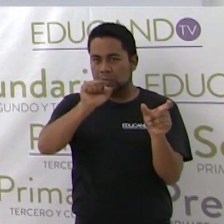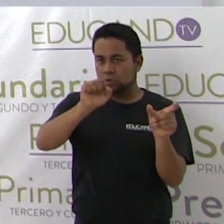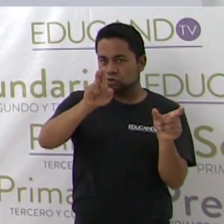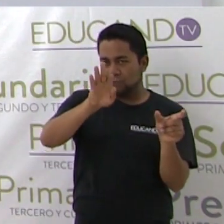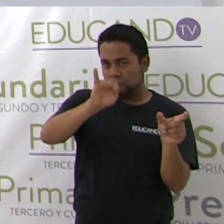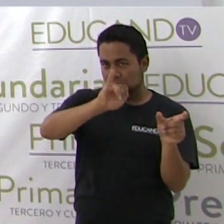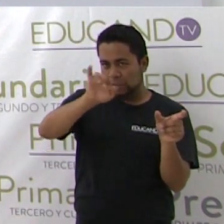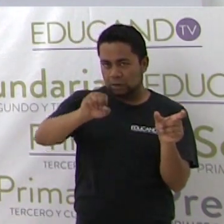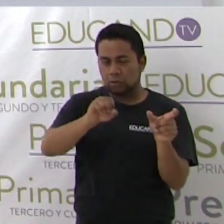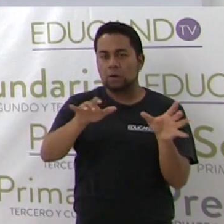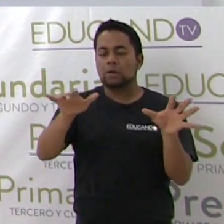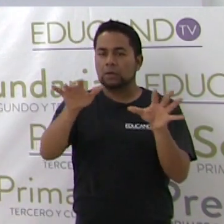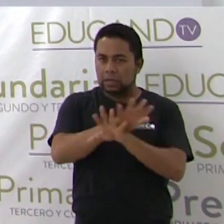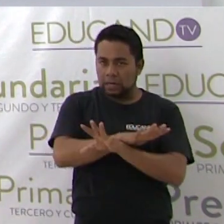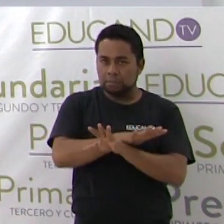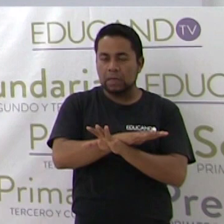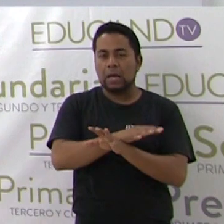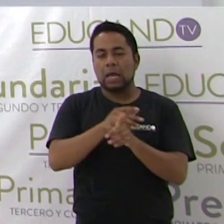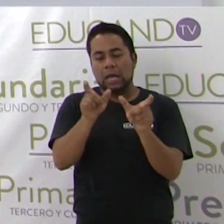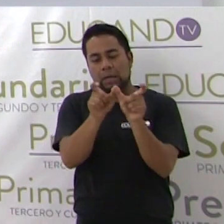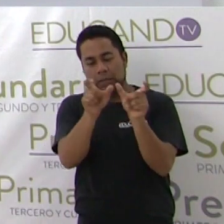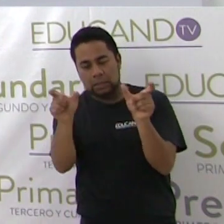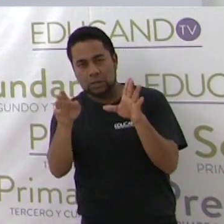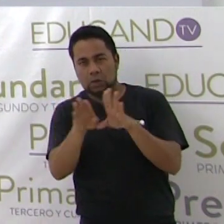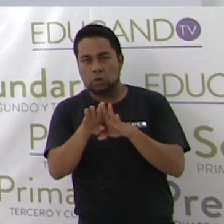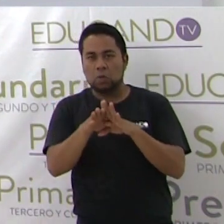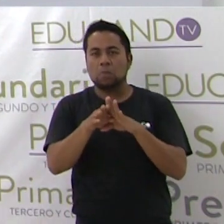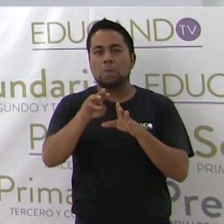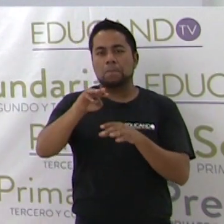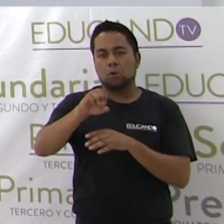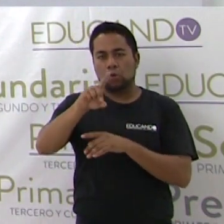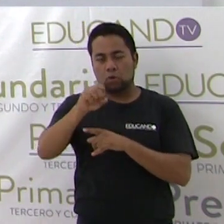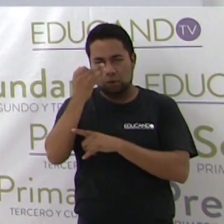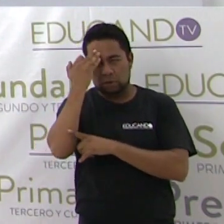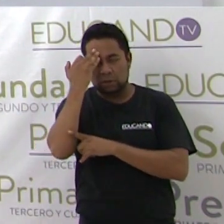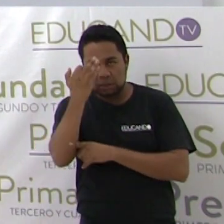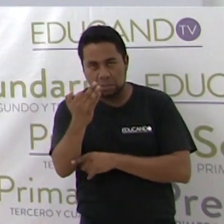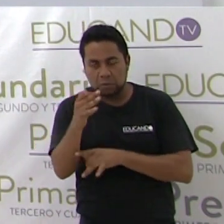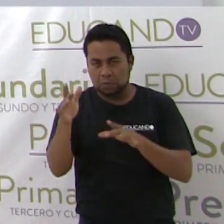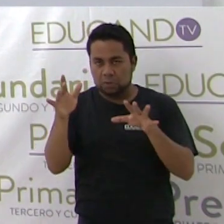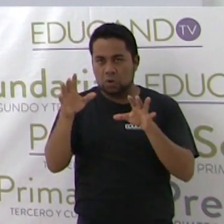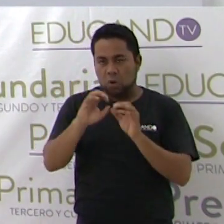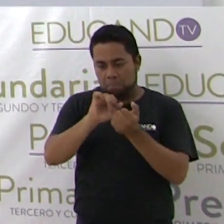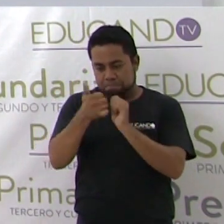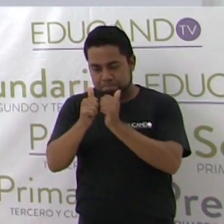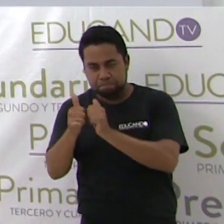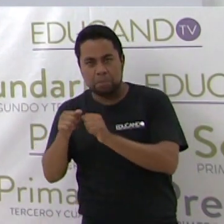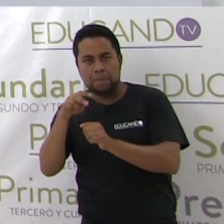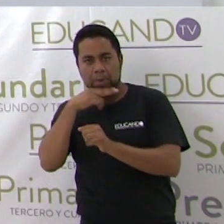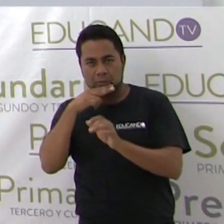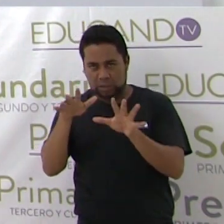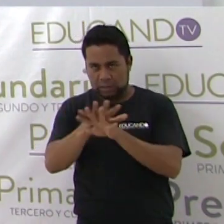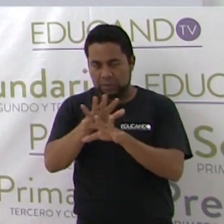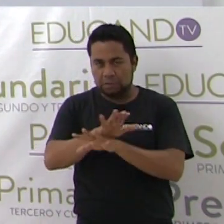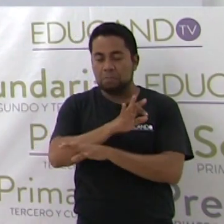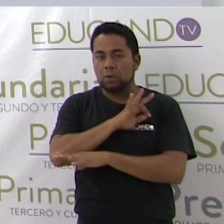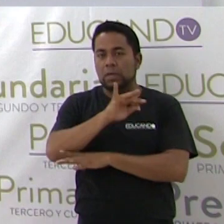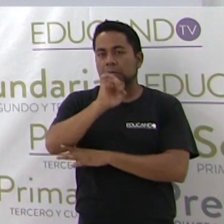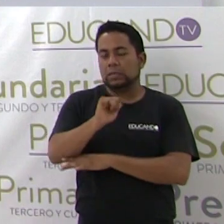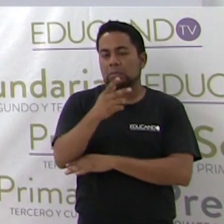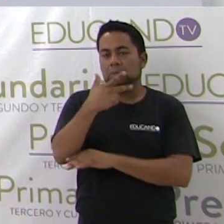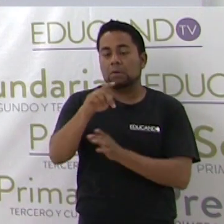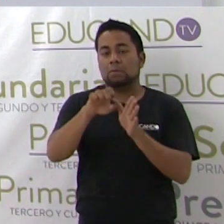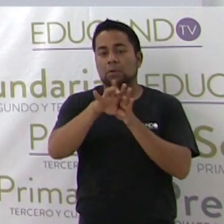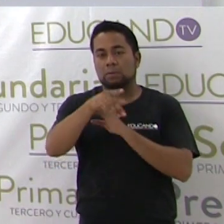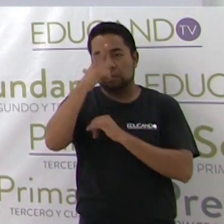sufijo. Cambia en el sufijo el modo, el tiempo, bien, y la conjugación del verbo. Y esta